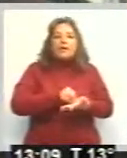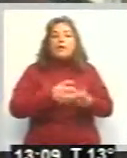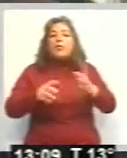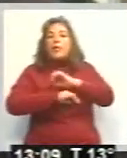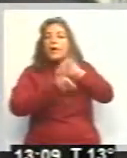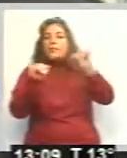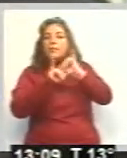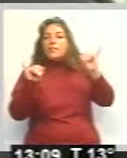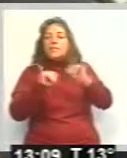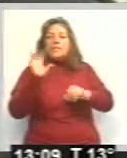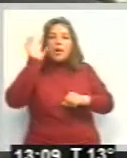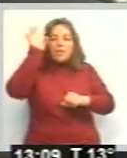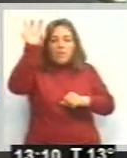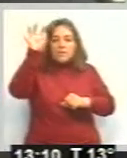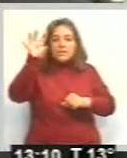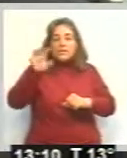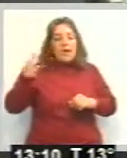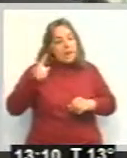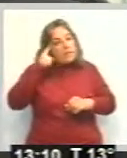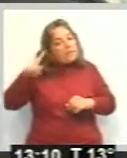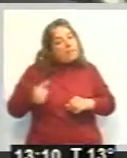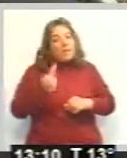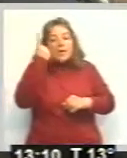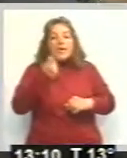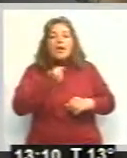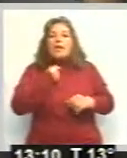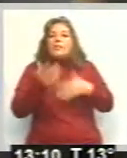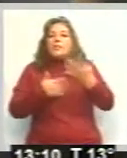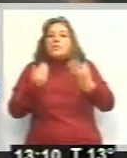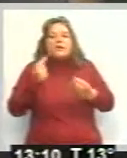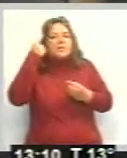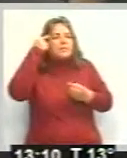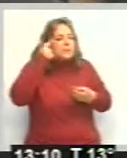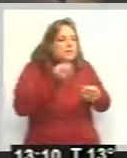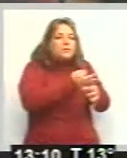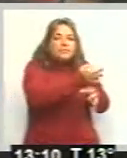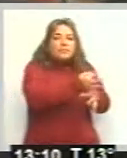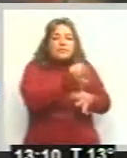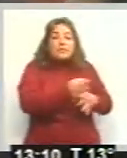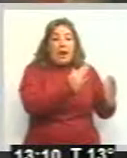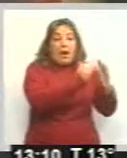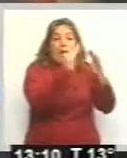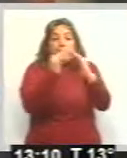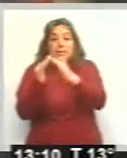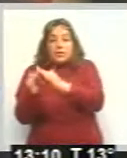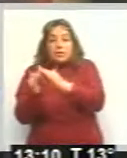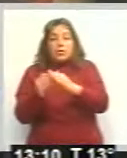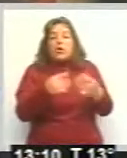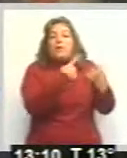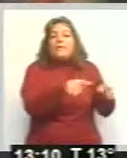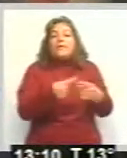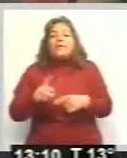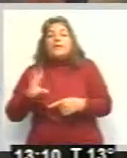lanzado la provincia, y como primera idea, lo que queremos hacer es concientizar a los vecinos sobre lo que es los usos desde los distintos sistemas